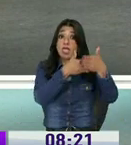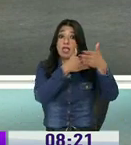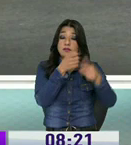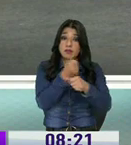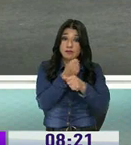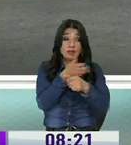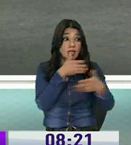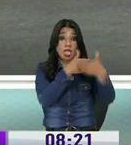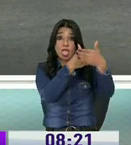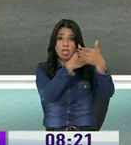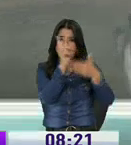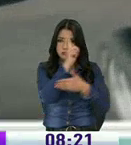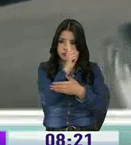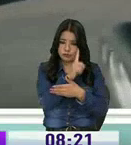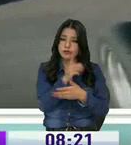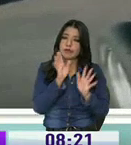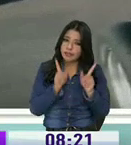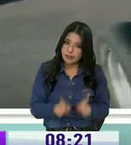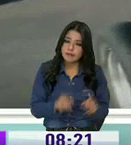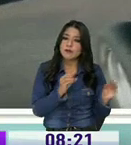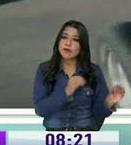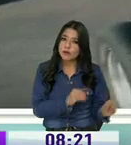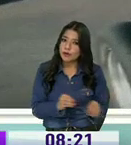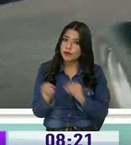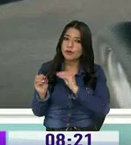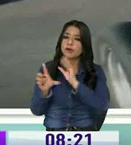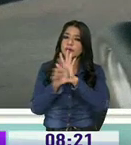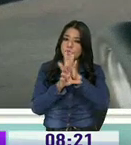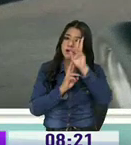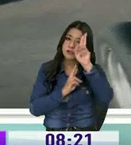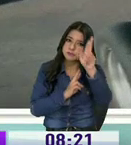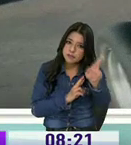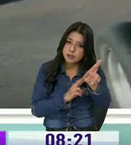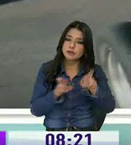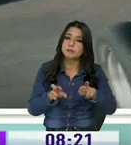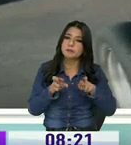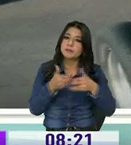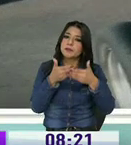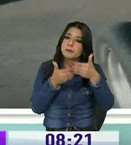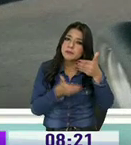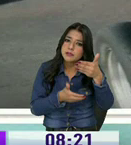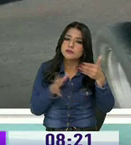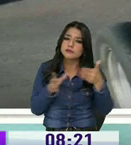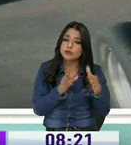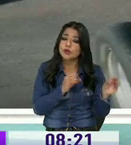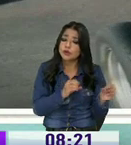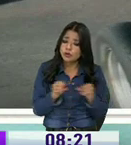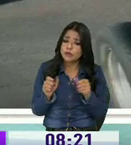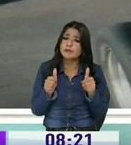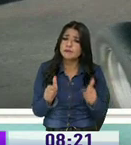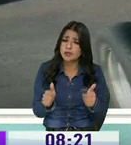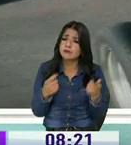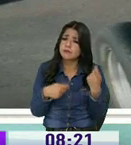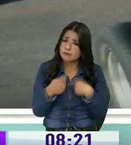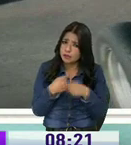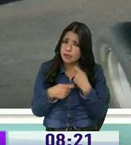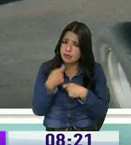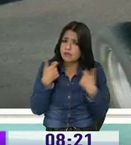del trabajo informal, sino que debe hacerse con legalidad, se debe sacar los papeles adecuados para que puedan